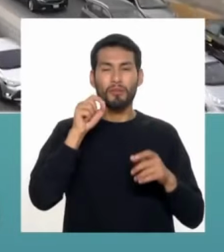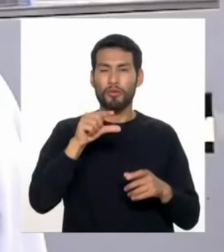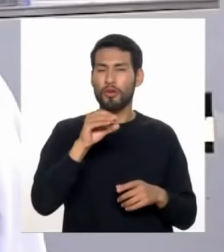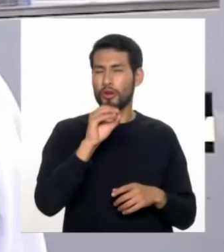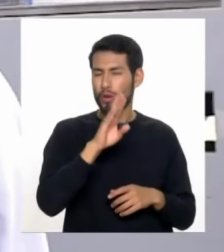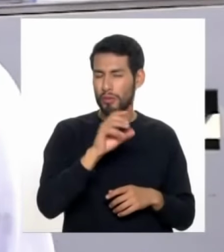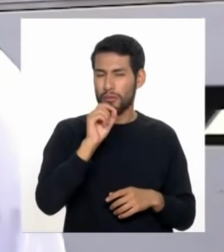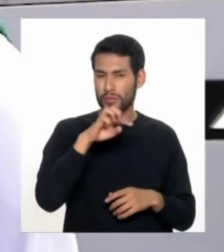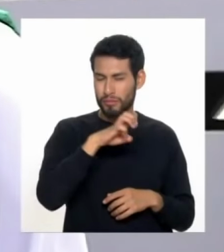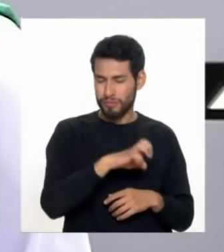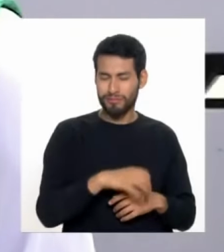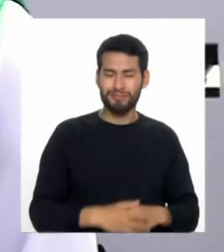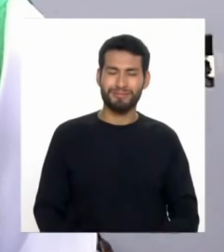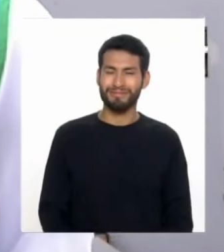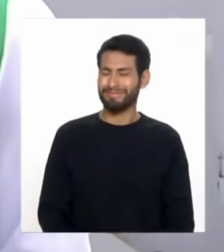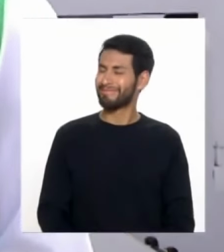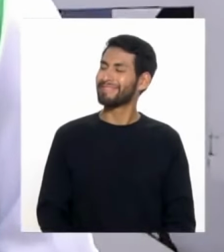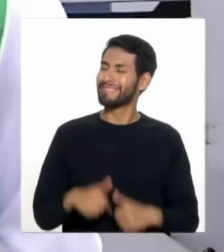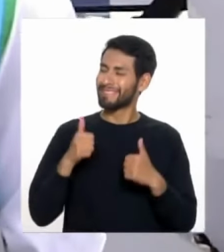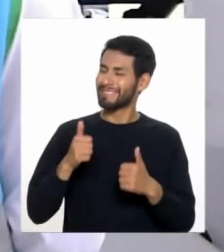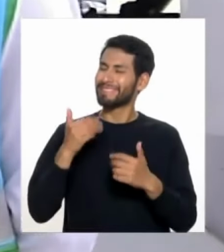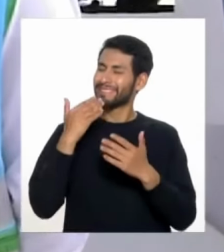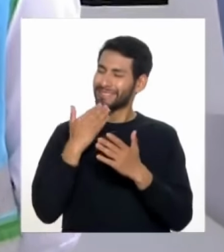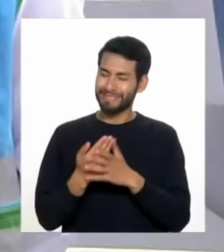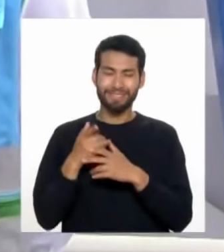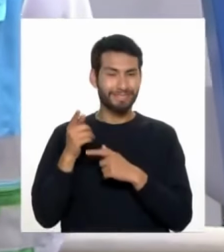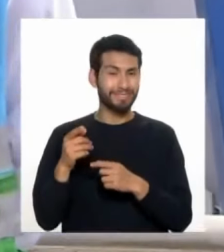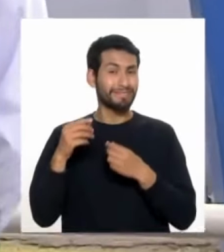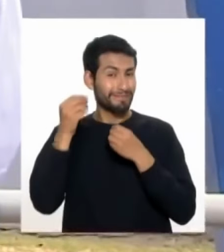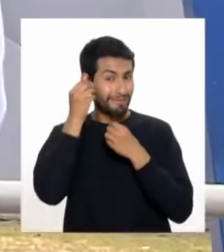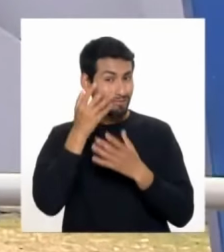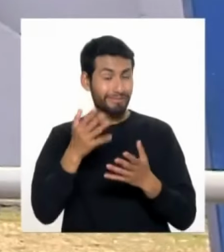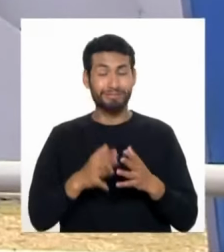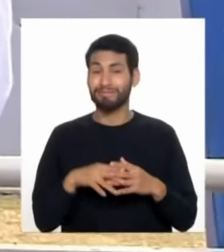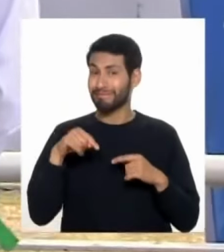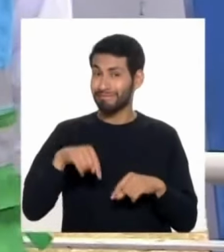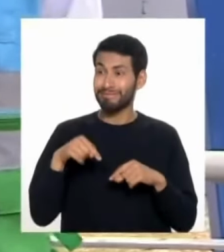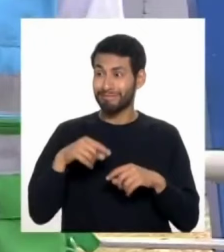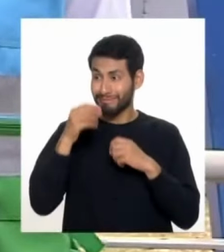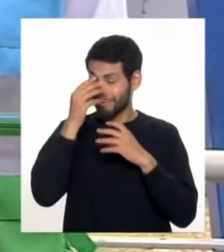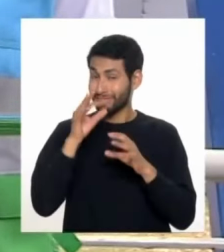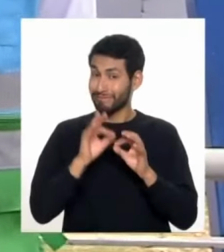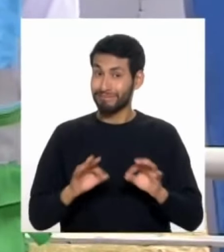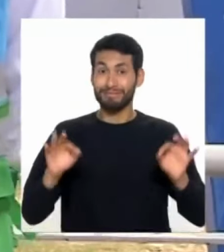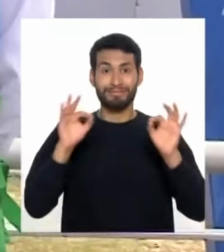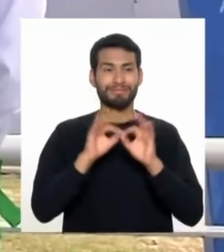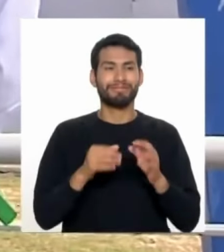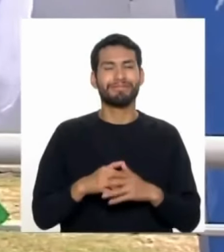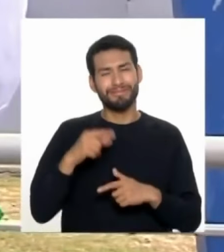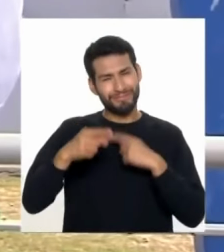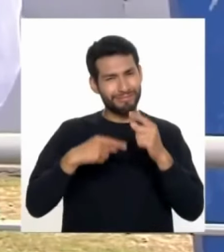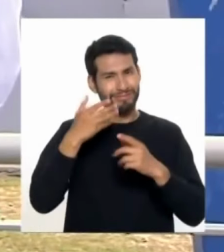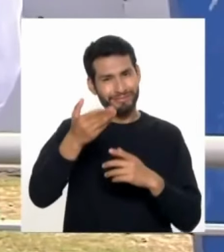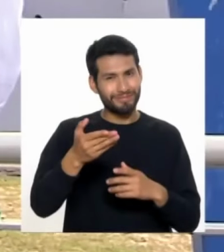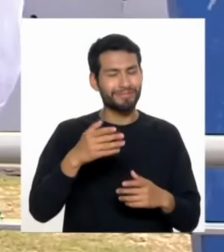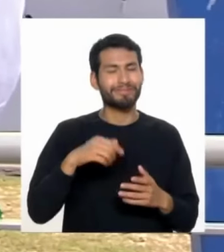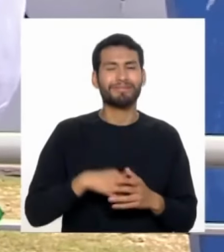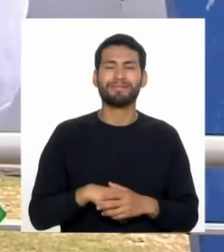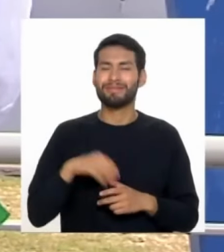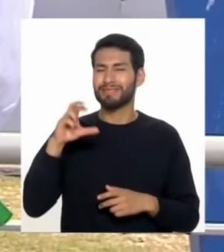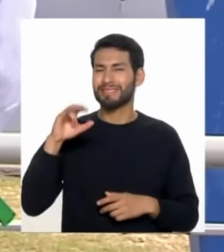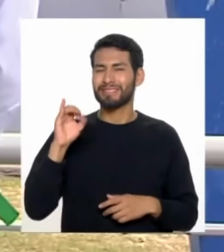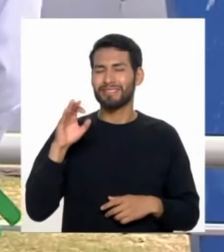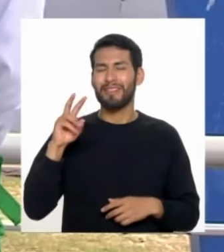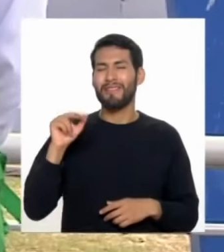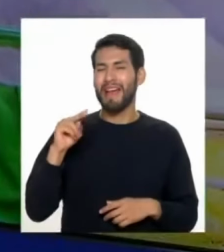.go.be. Listo, Juan Carlos, muchas gracias por estos alcances y con esta importante información regresamos a estudios.